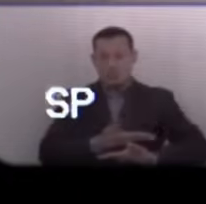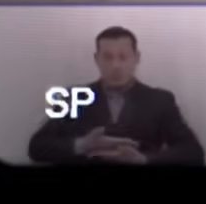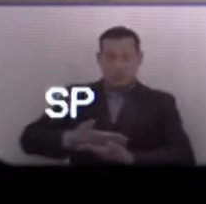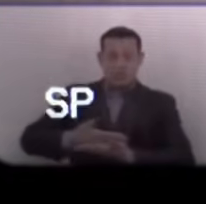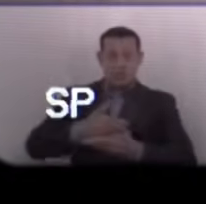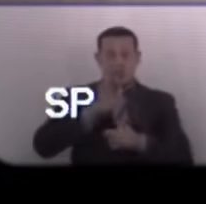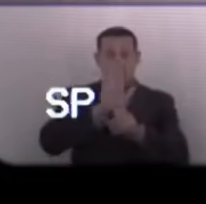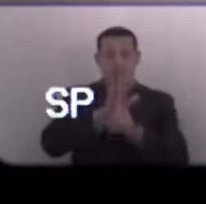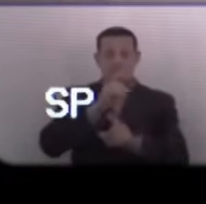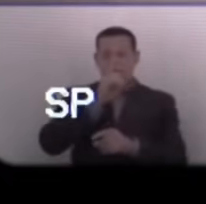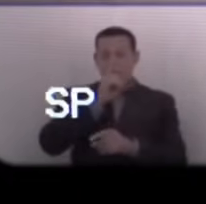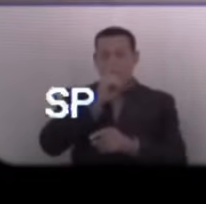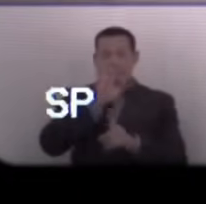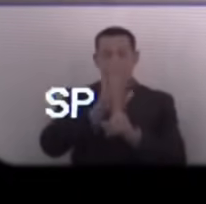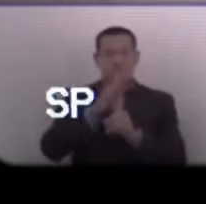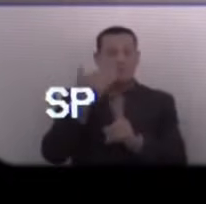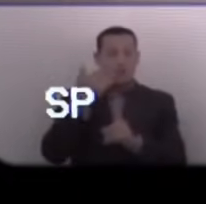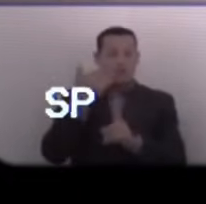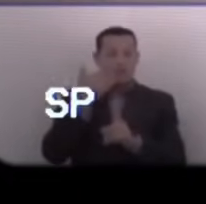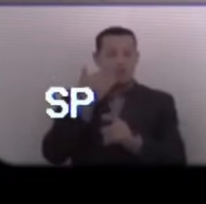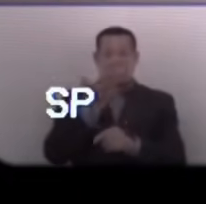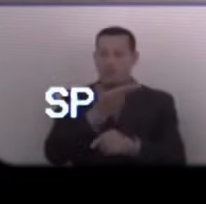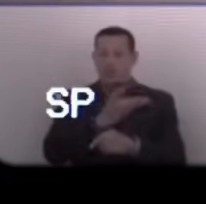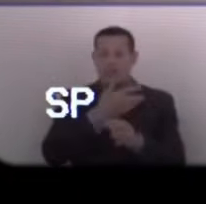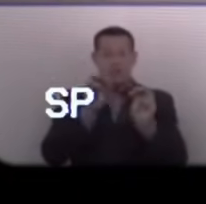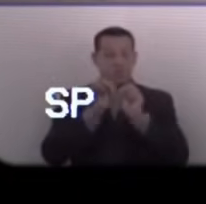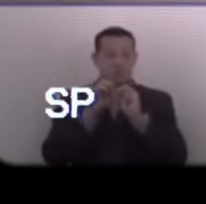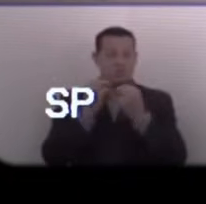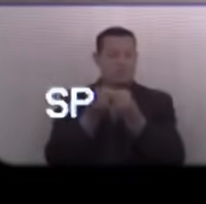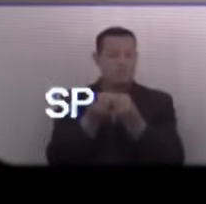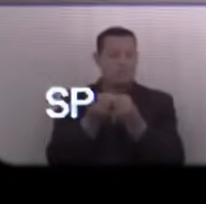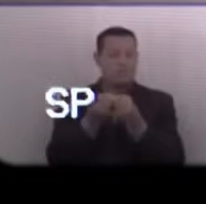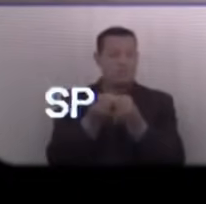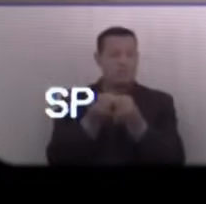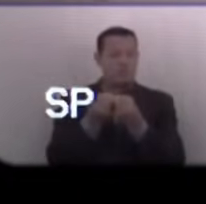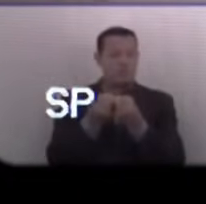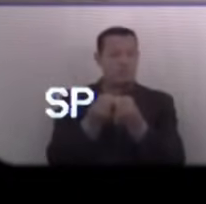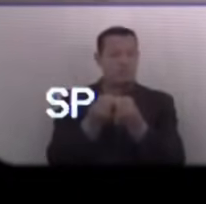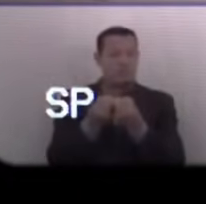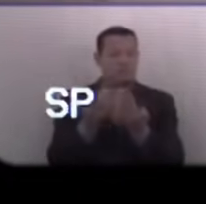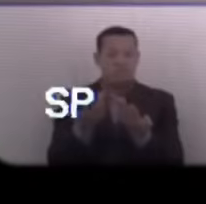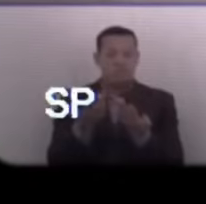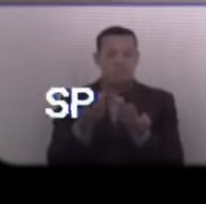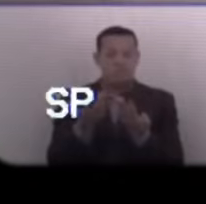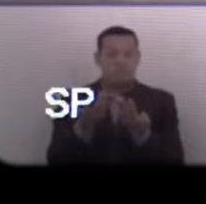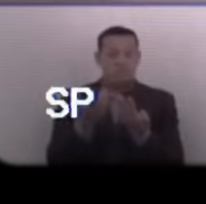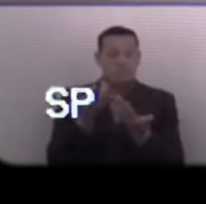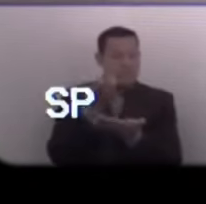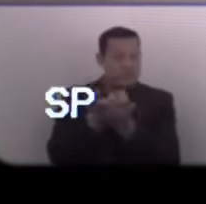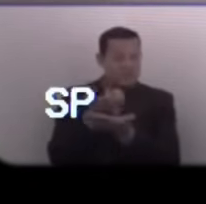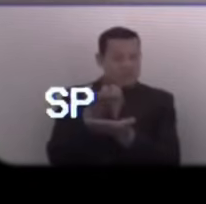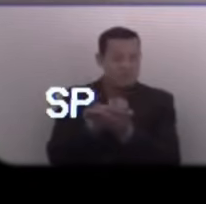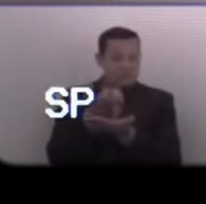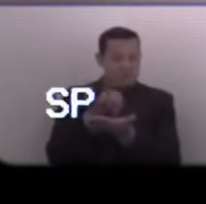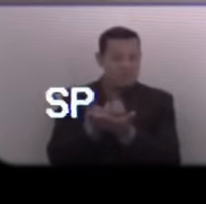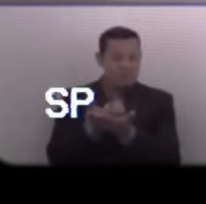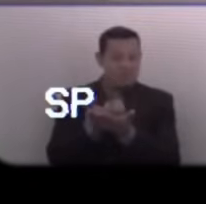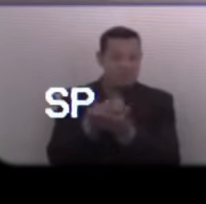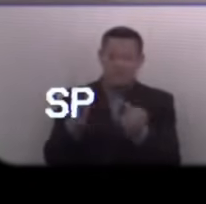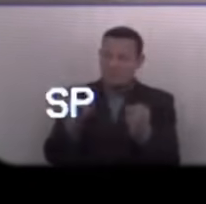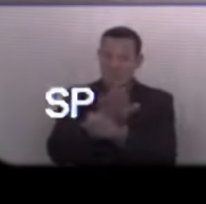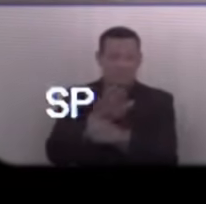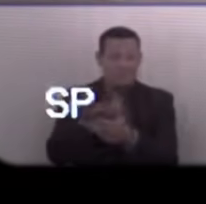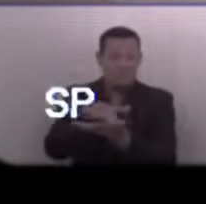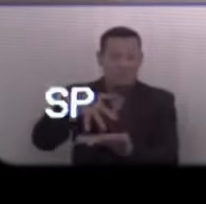sus padres o a sus madres en manos de estas personas, cuya economía ha sido